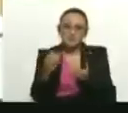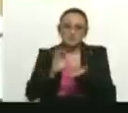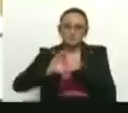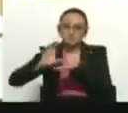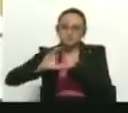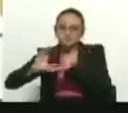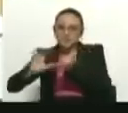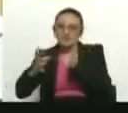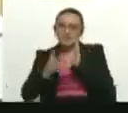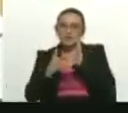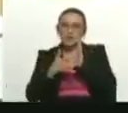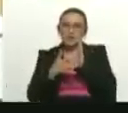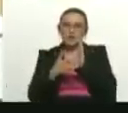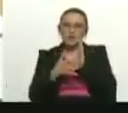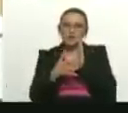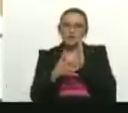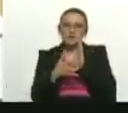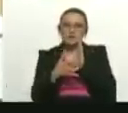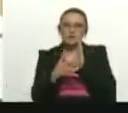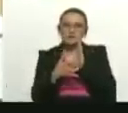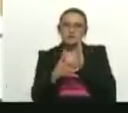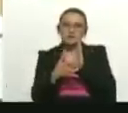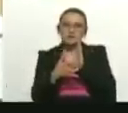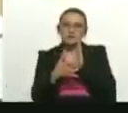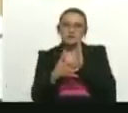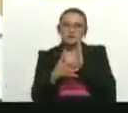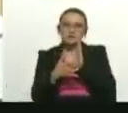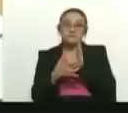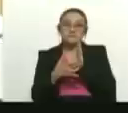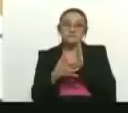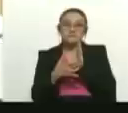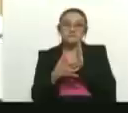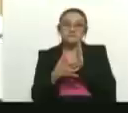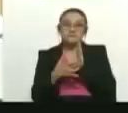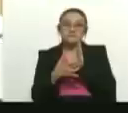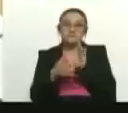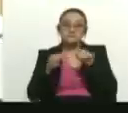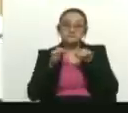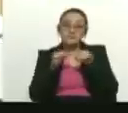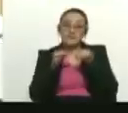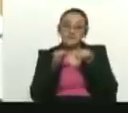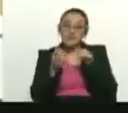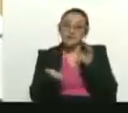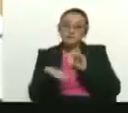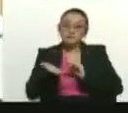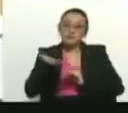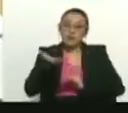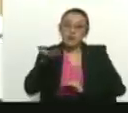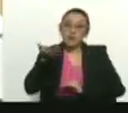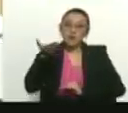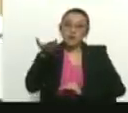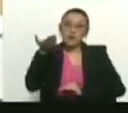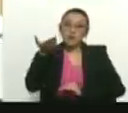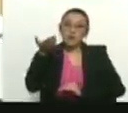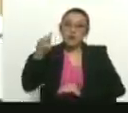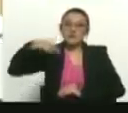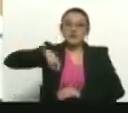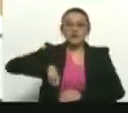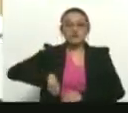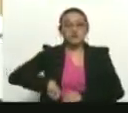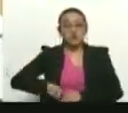financiera, tecnológica, ¿sí?, y que siga incrementándose la